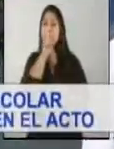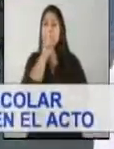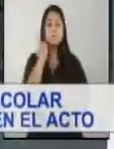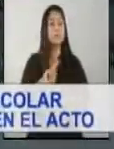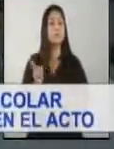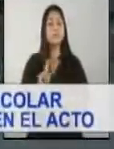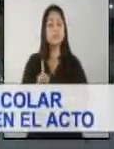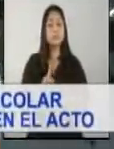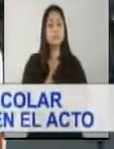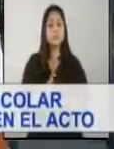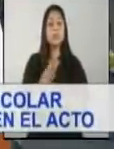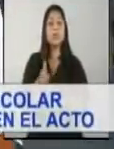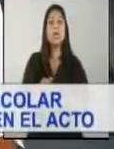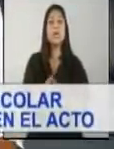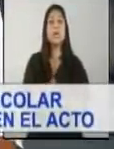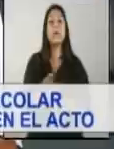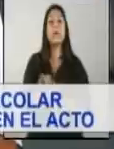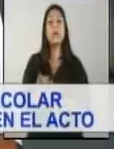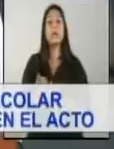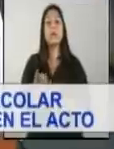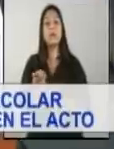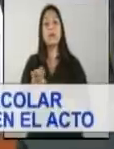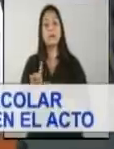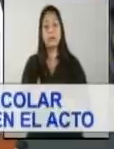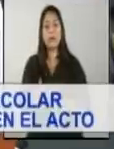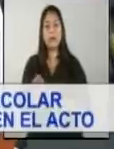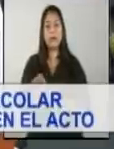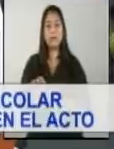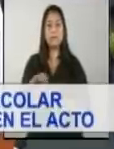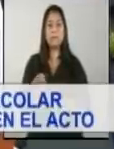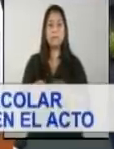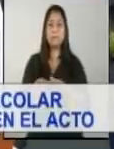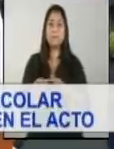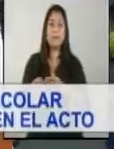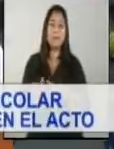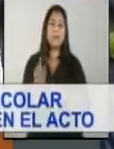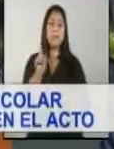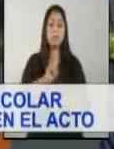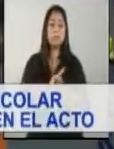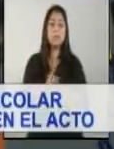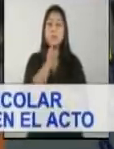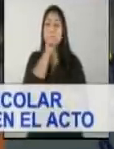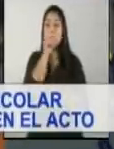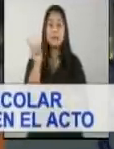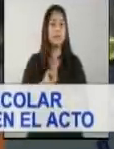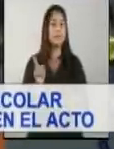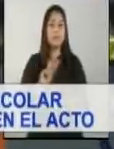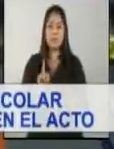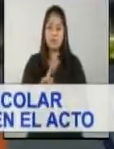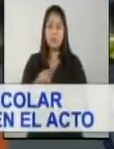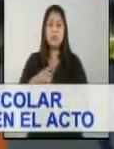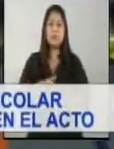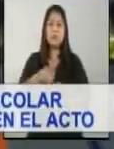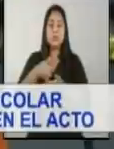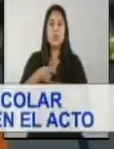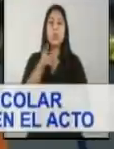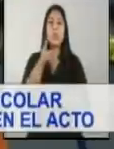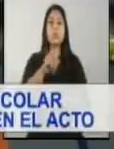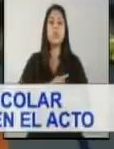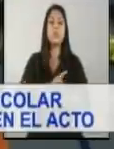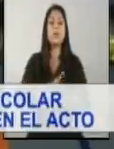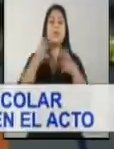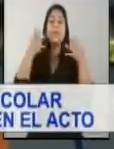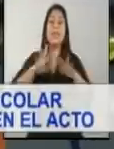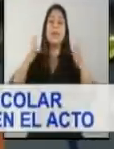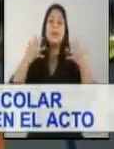Ariel Peña no se merecía un minuto de silencio. Se merece un minuto de aplausos